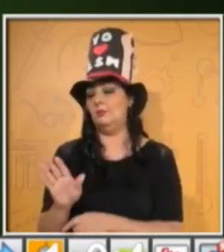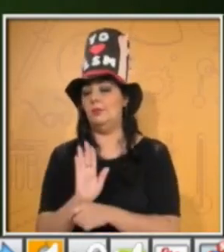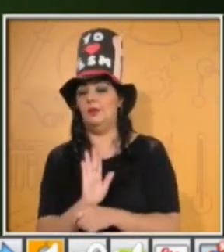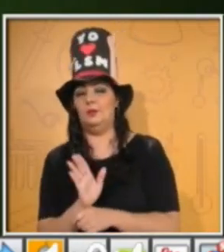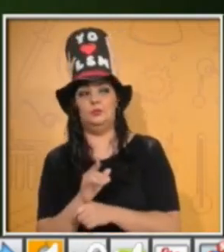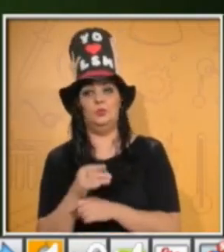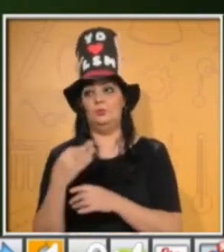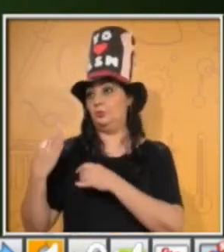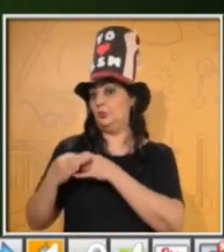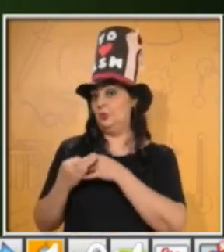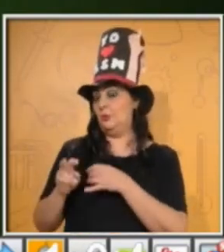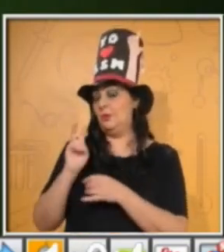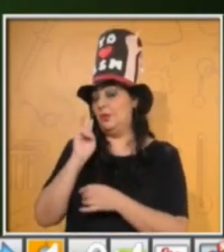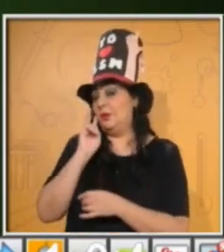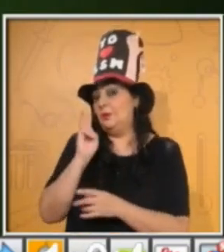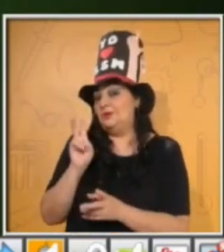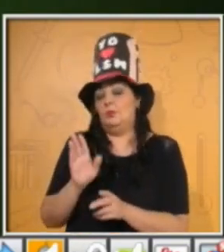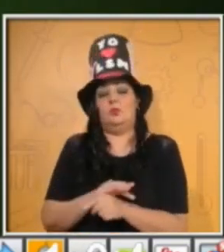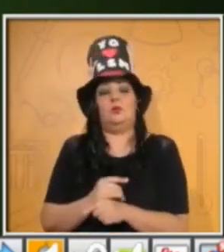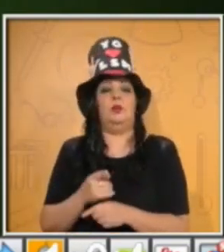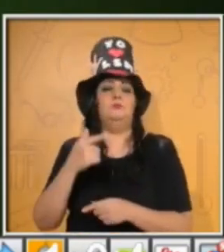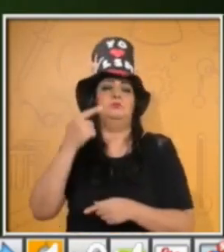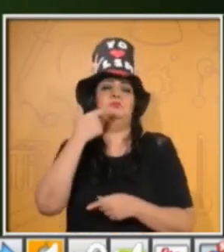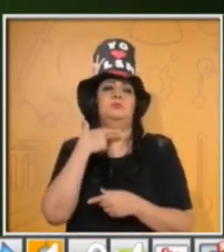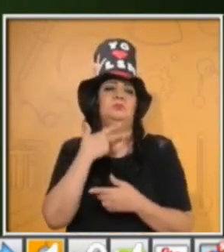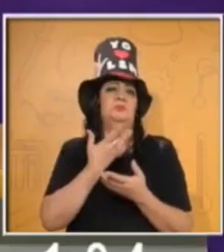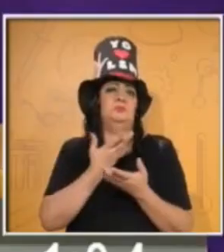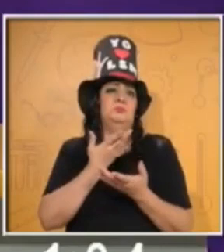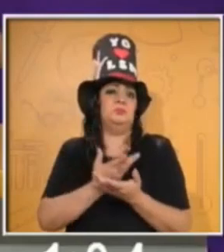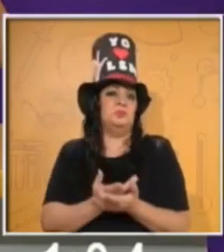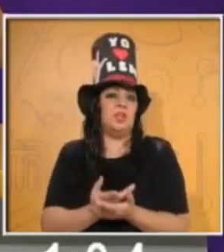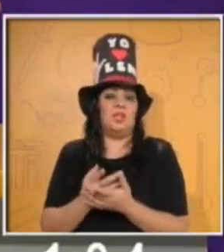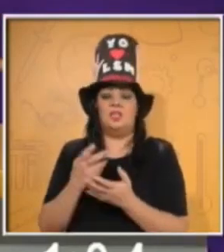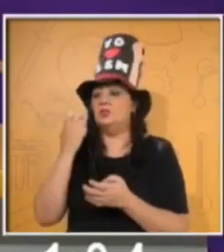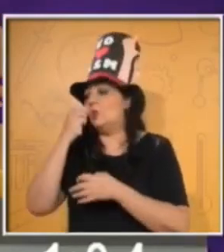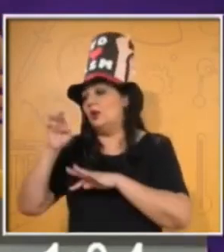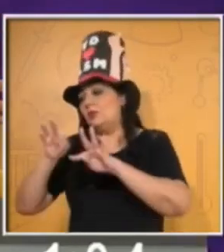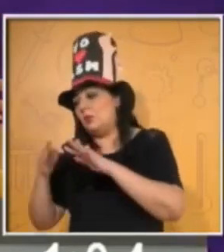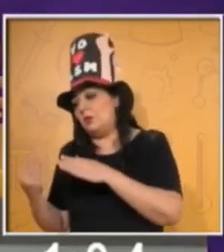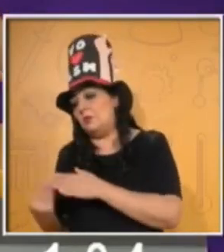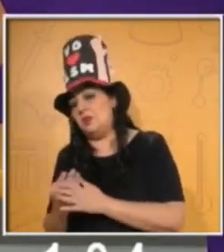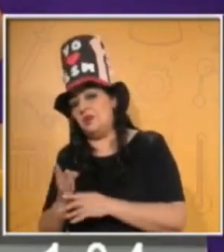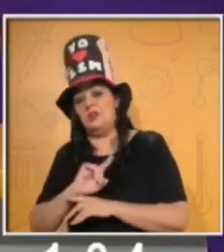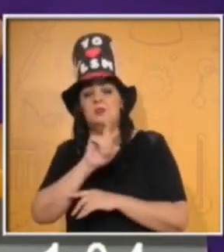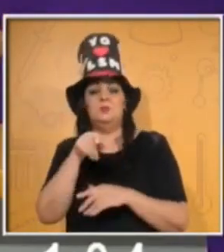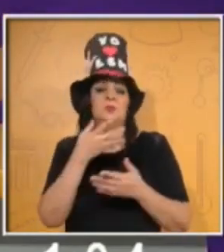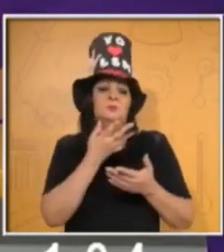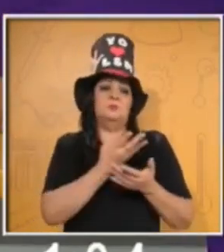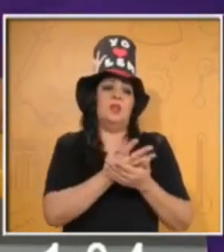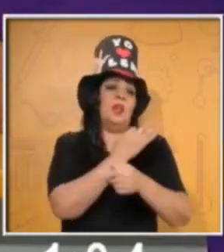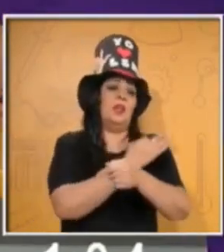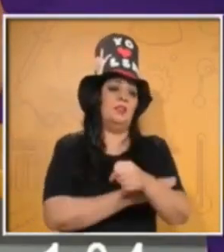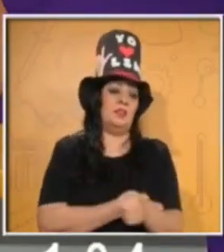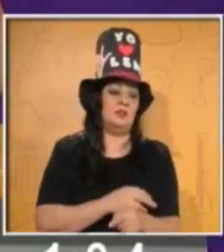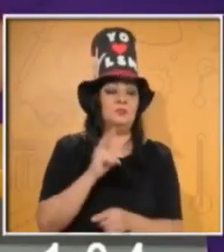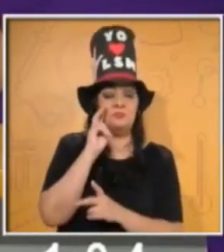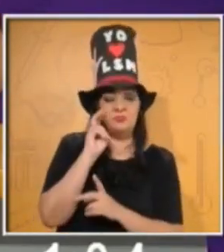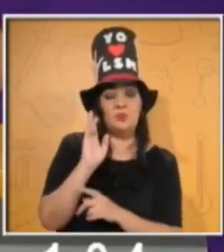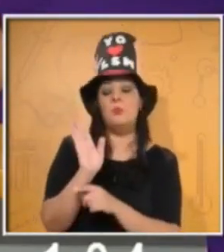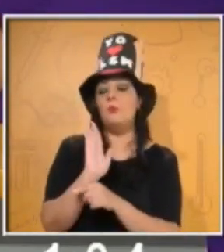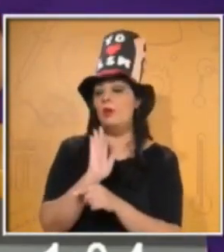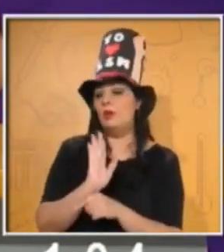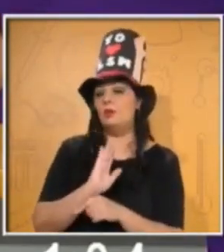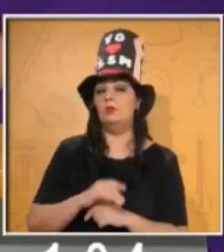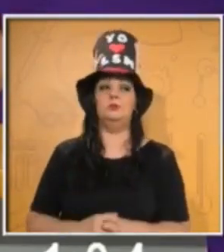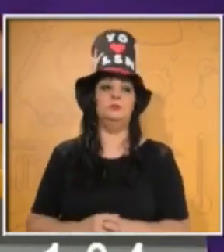estado haciendo últimamente por la cuarentena, estar haciendo cierto trabajo de la primaria y realmente estar viendo películas. ¿Y las